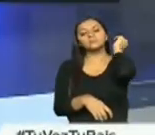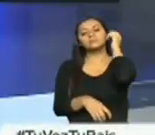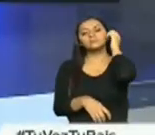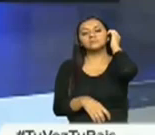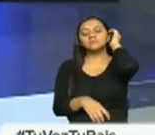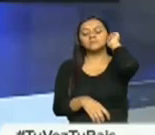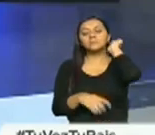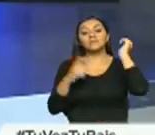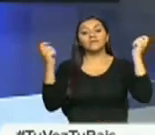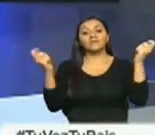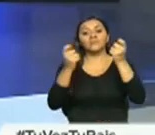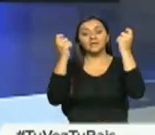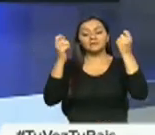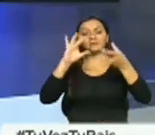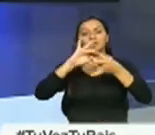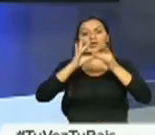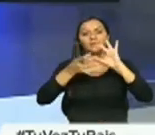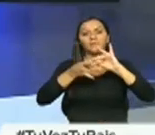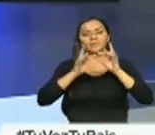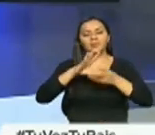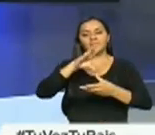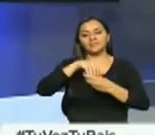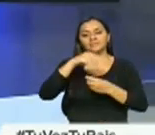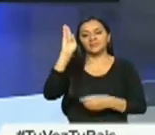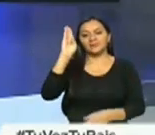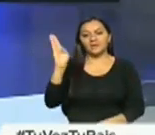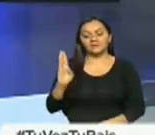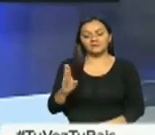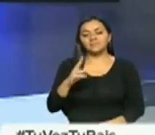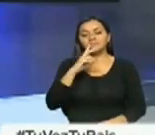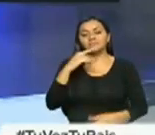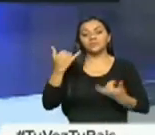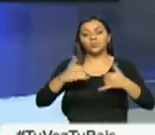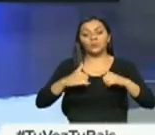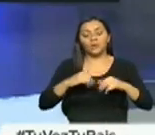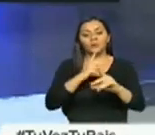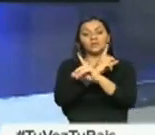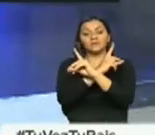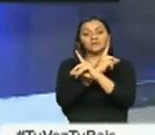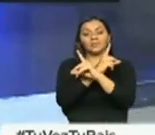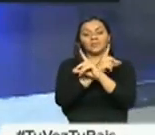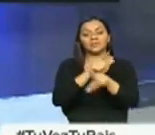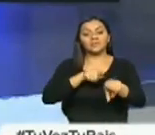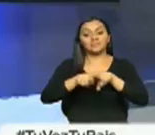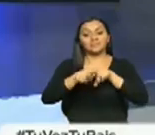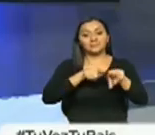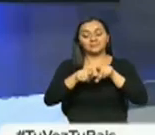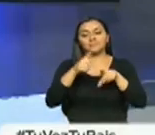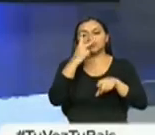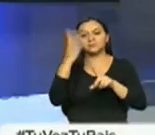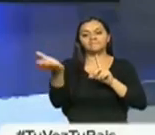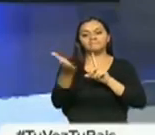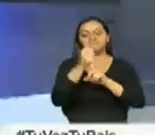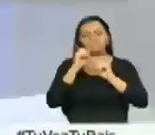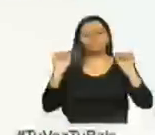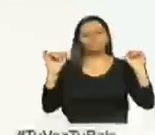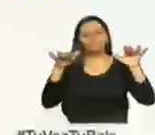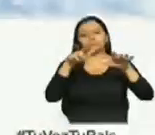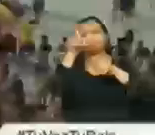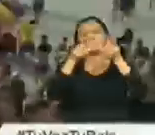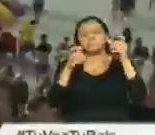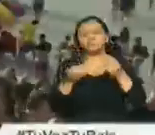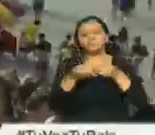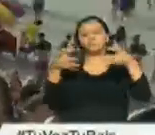La fiesta olímpica continúa en Río de Janeiro. Esta vez los Juegos Paralímpicos alcanzaron un número récord de espectadores.